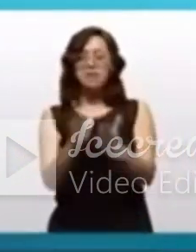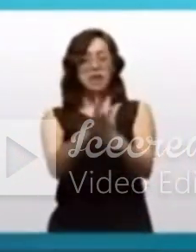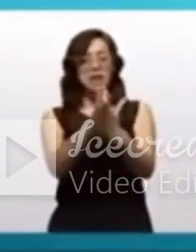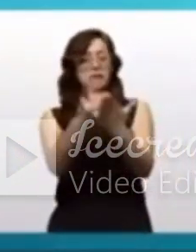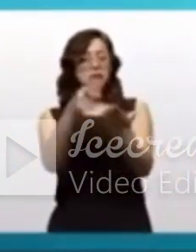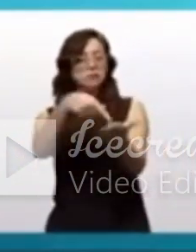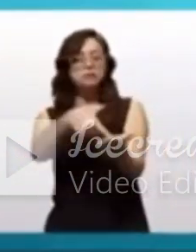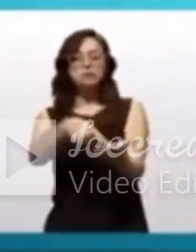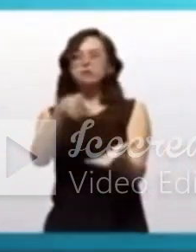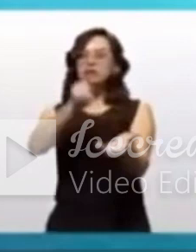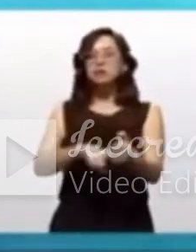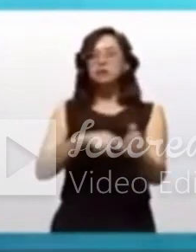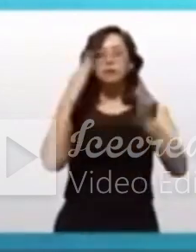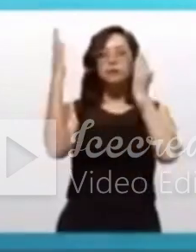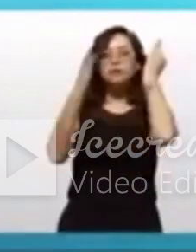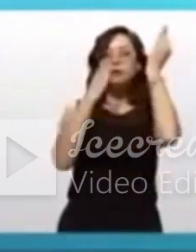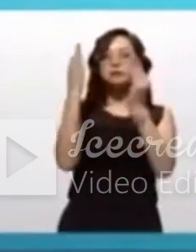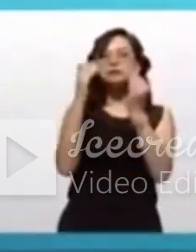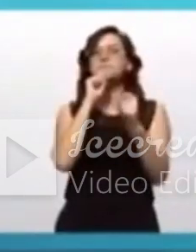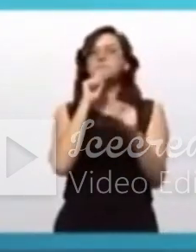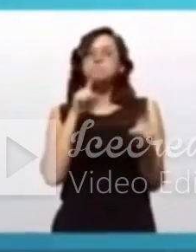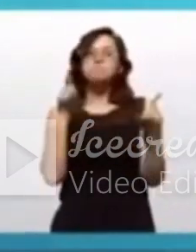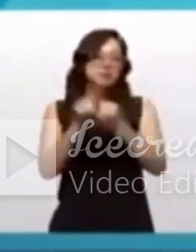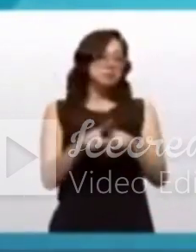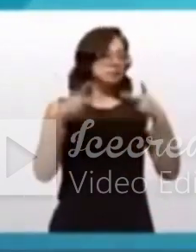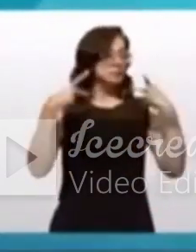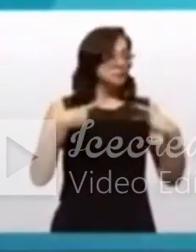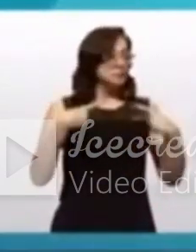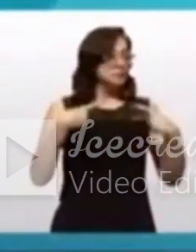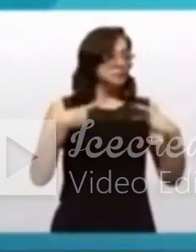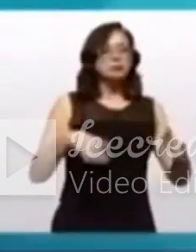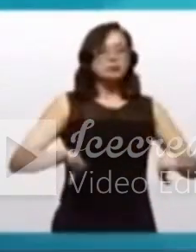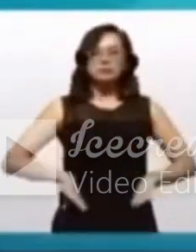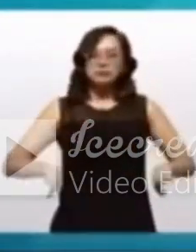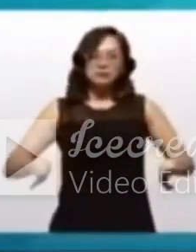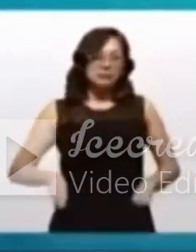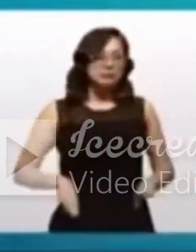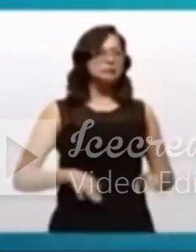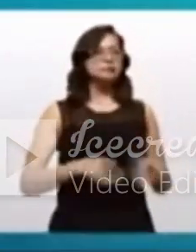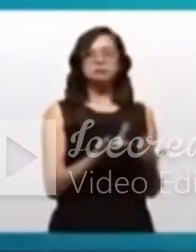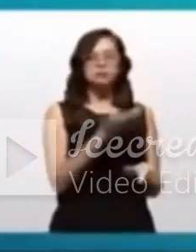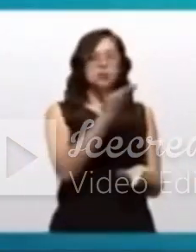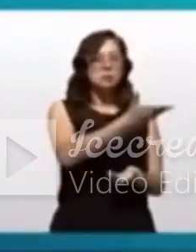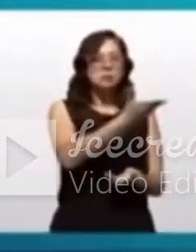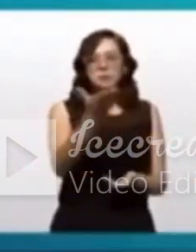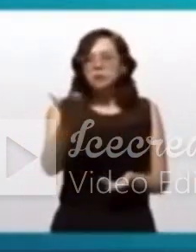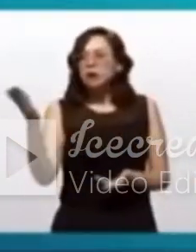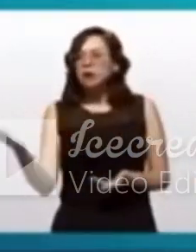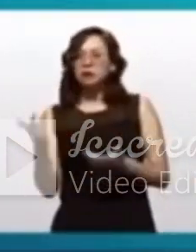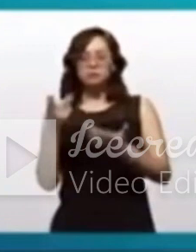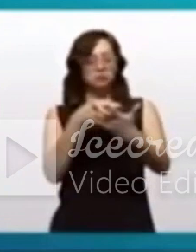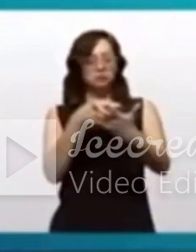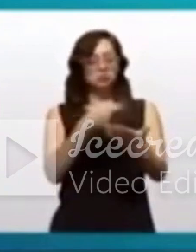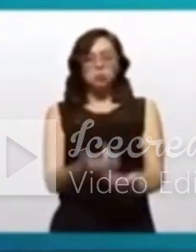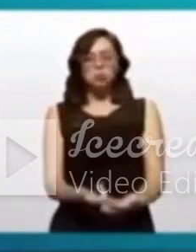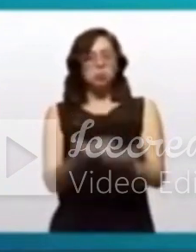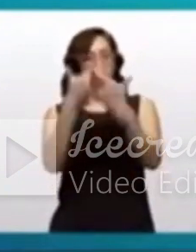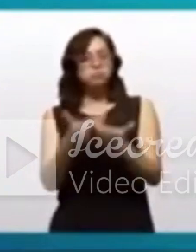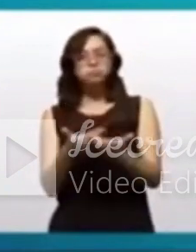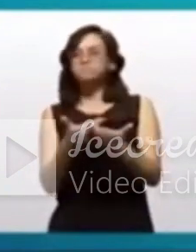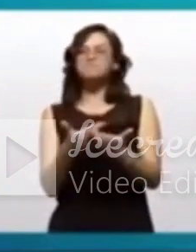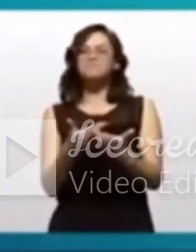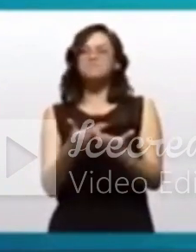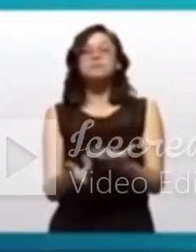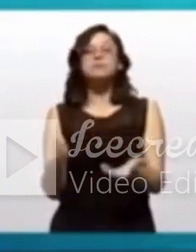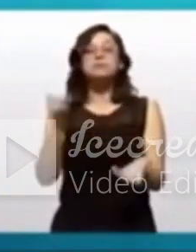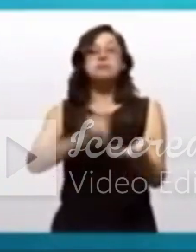fantástico, así como los ambientes cerrados, los seres cuya identidad hacen vacilar al lector no por su riqueza descriptiva, sino por sus acciones